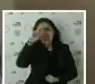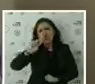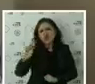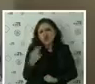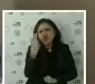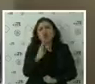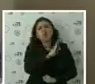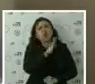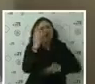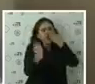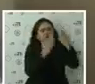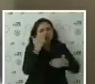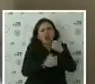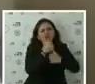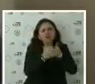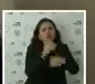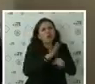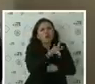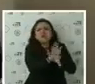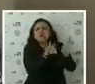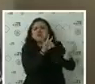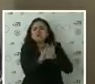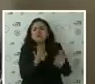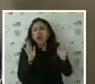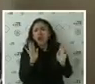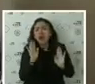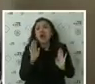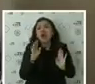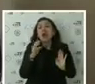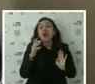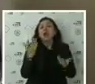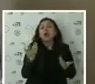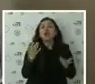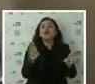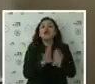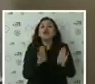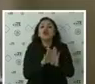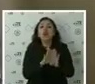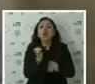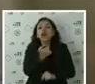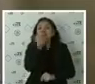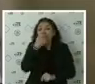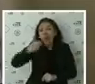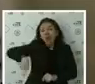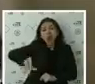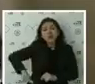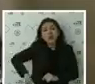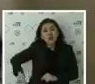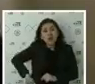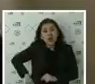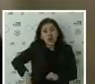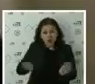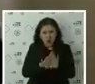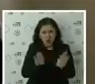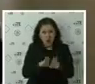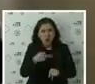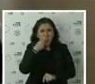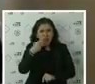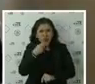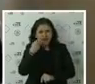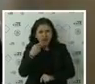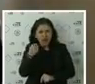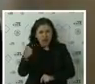universitario, poder estudiar la carrera que ellos quieren, mientras y cuando de las escuelas públicas, como dijo